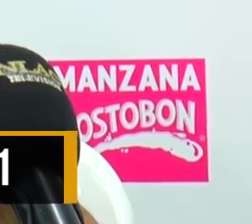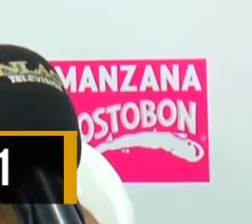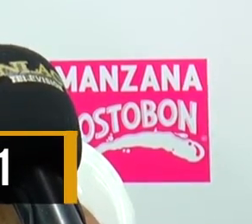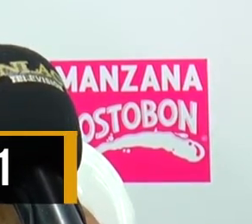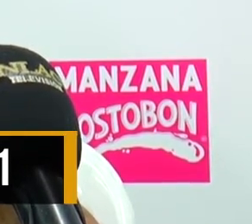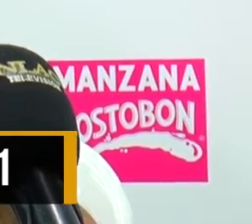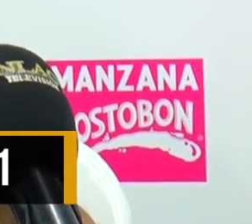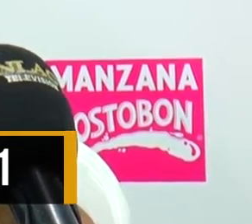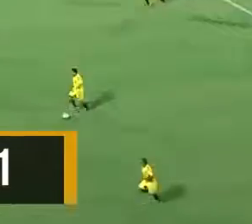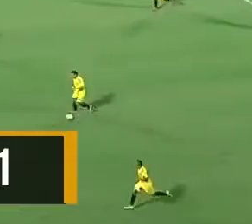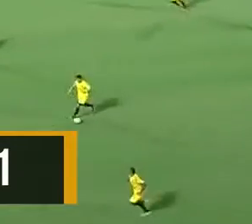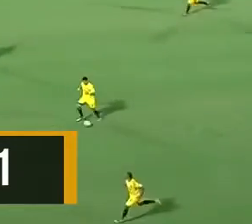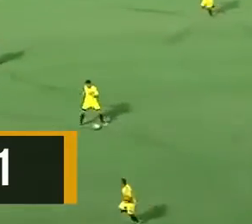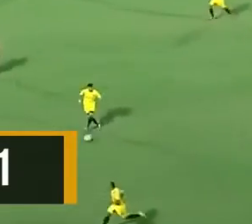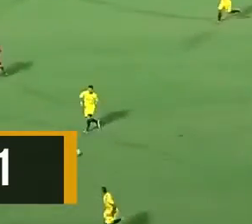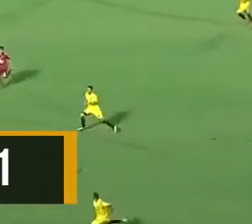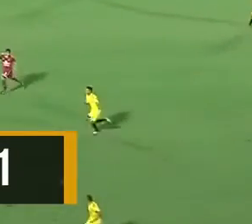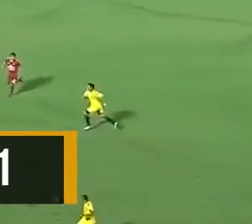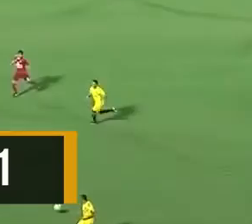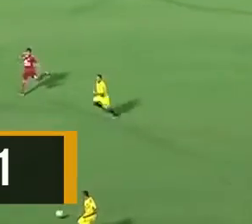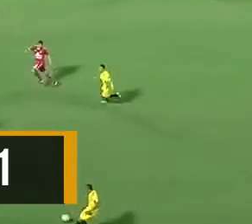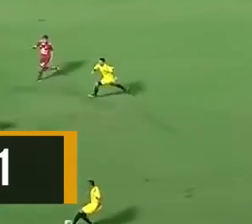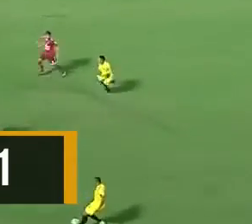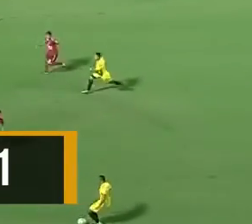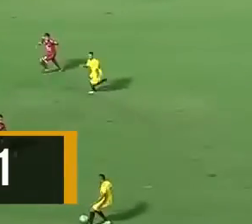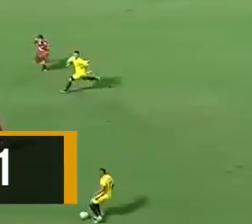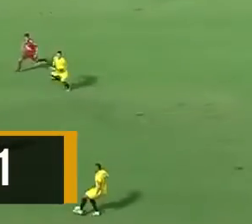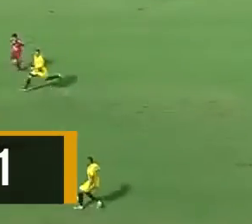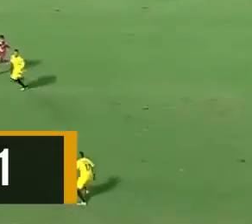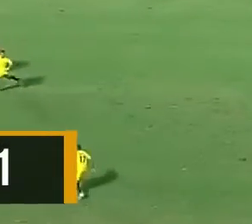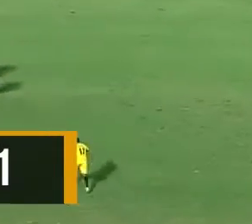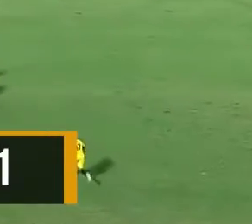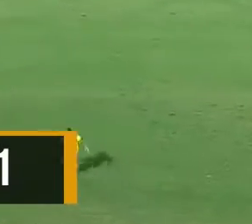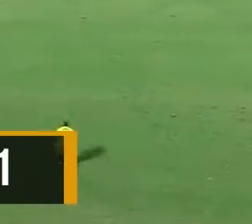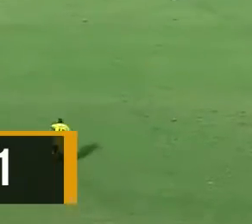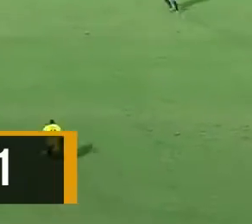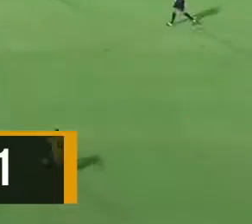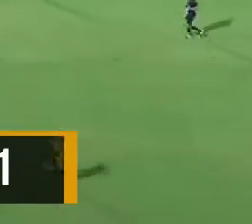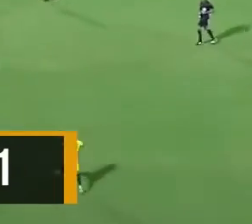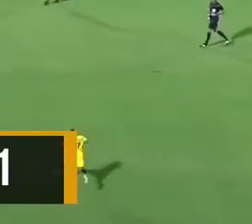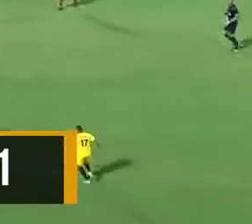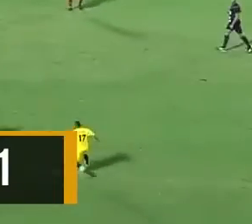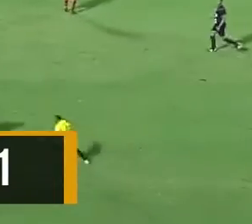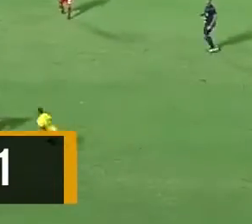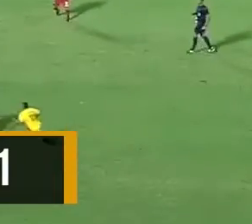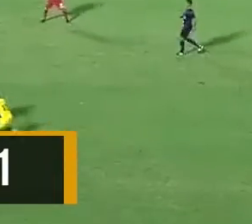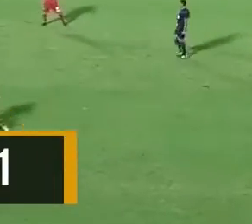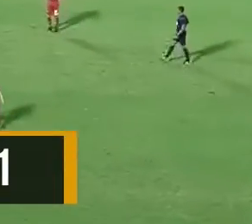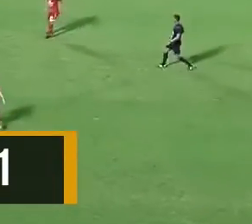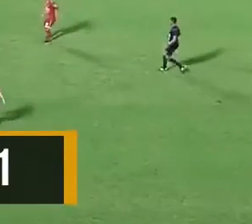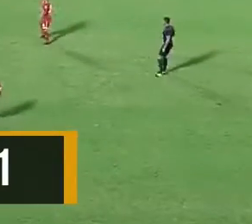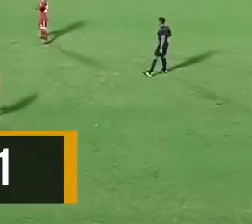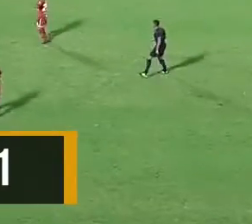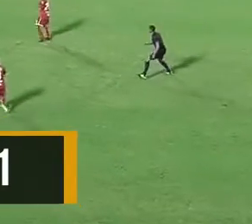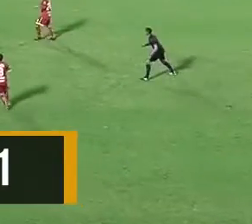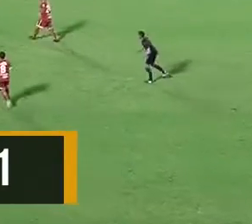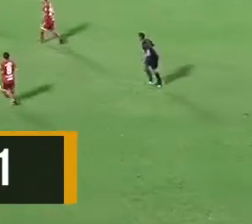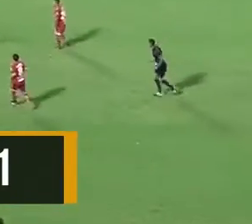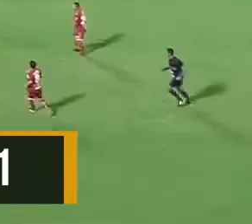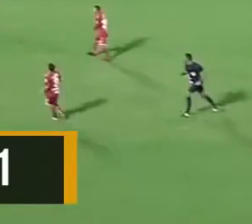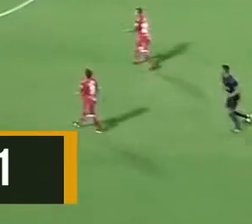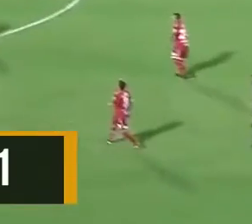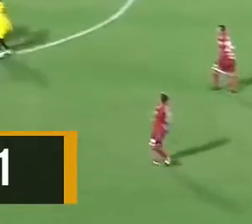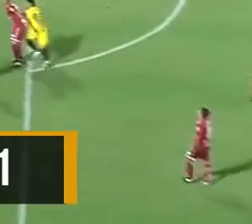parte complementaria. A los 55 minutos del segundo tiempo, la máquina amarilla abrió el marcador con gol de Harrison Canchimbo, quien con esta anotación